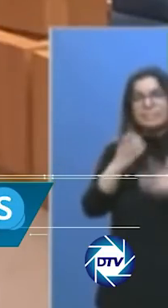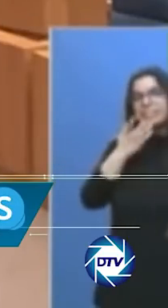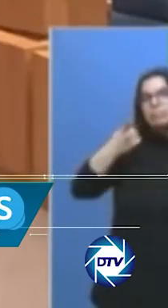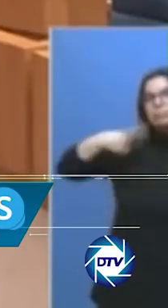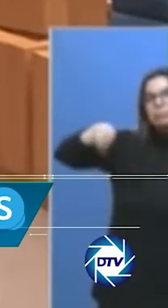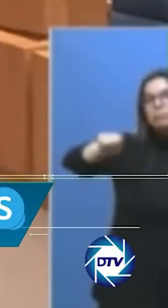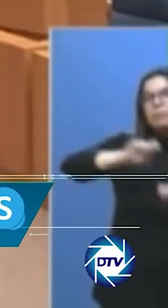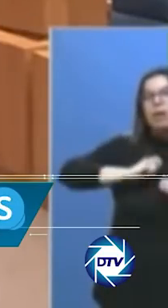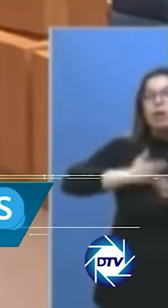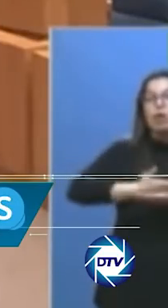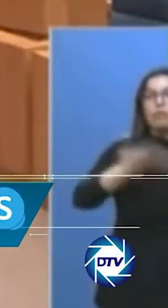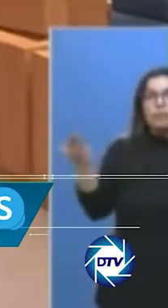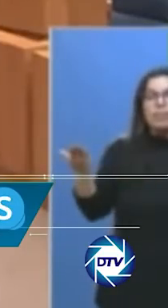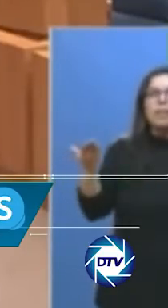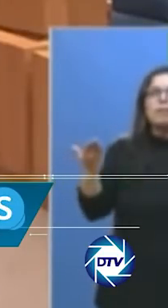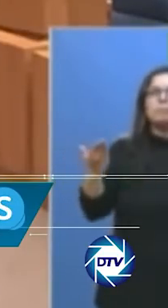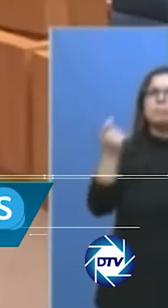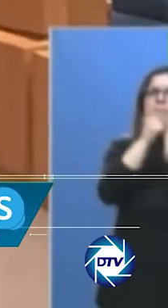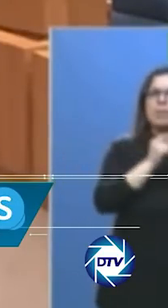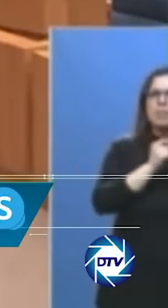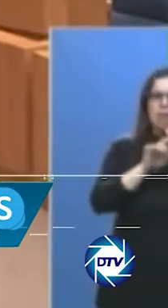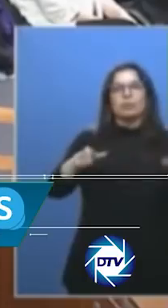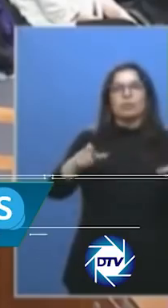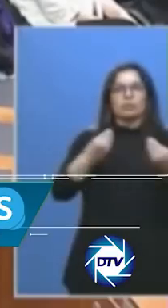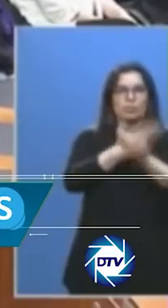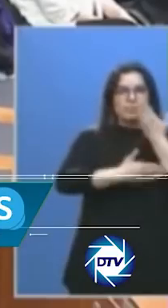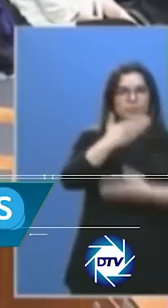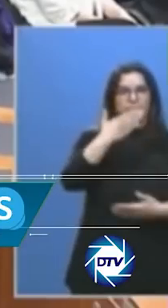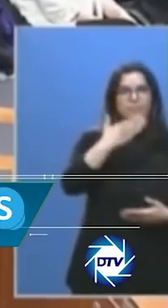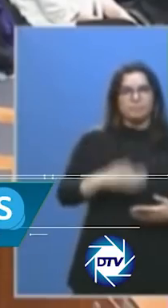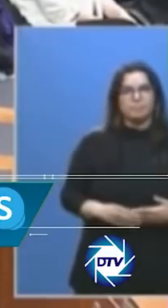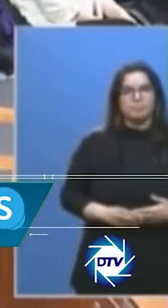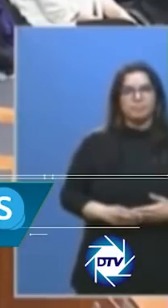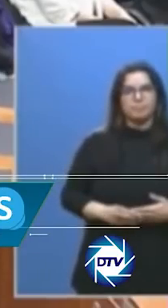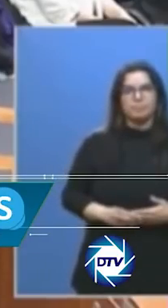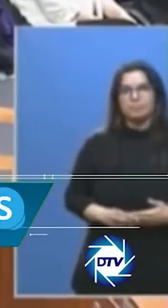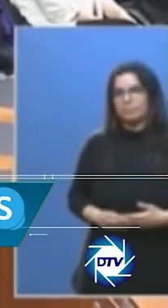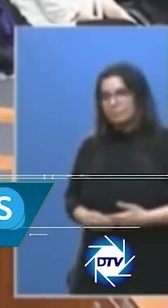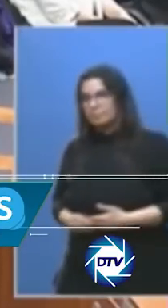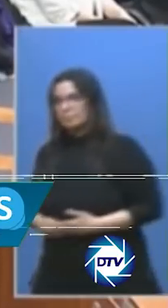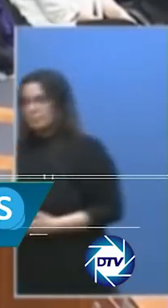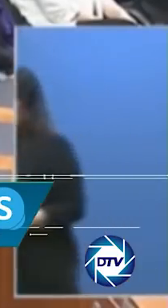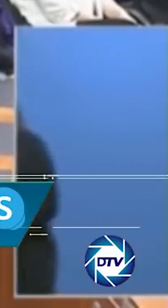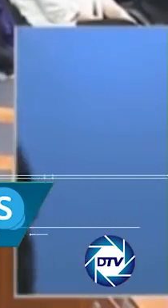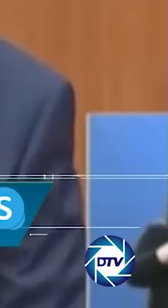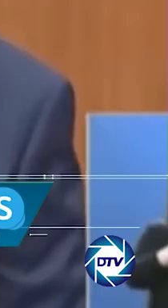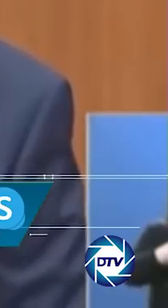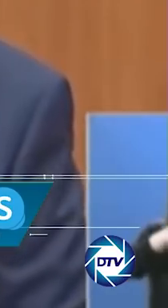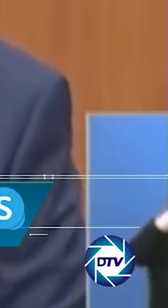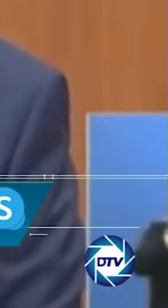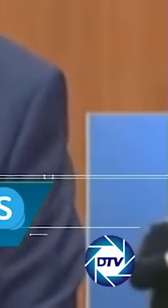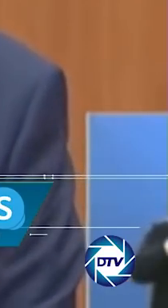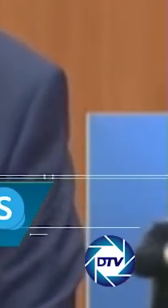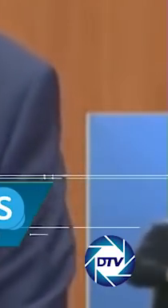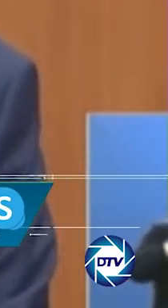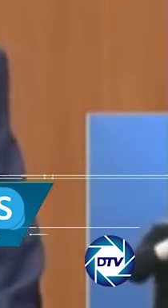etcétera. ¿Eso es fascismo? Fascismo es relanzar la actividad económica. Una rebaja del IRPF. ¿Rebajar el IRPF es fascista? O sea, ya nos hemos